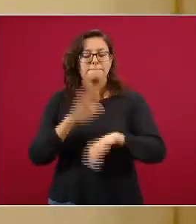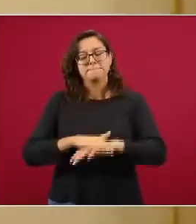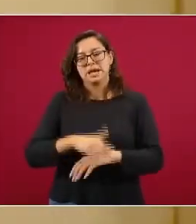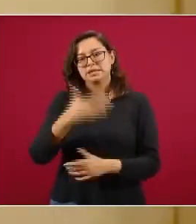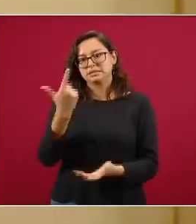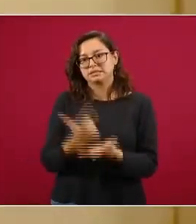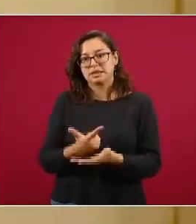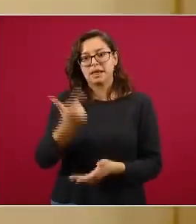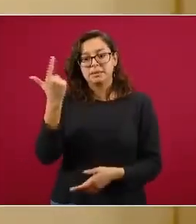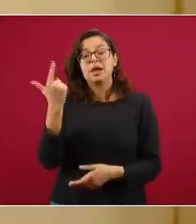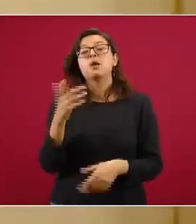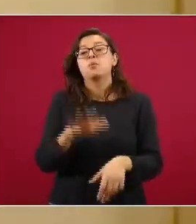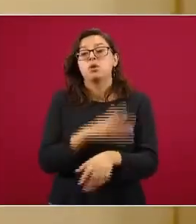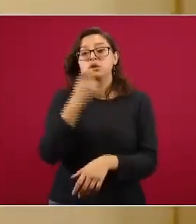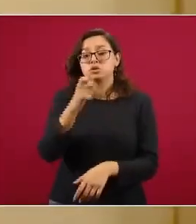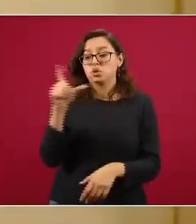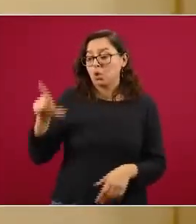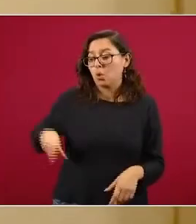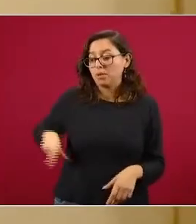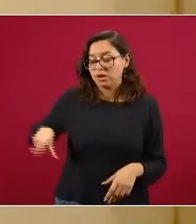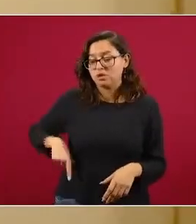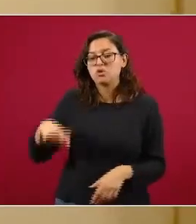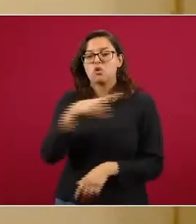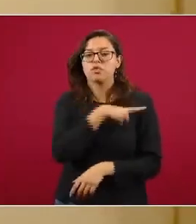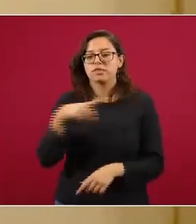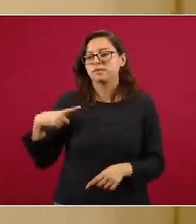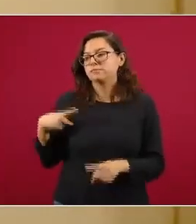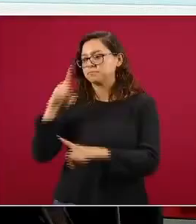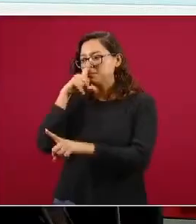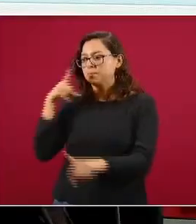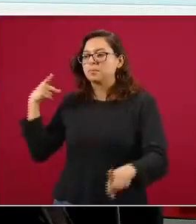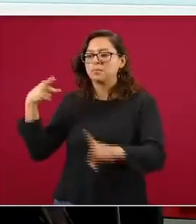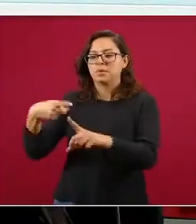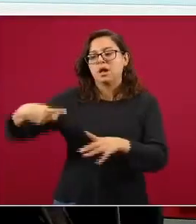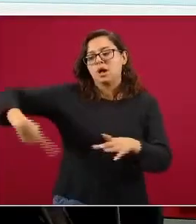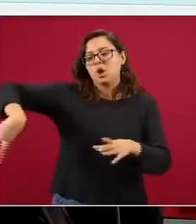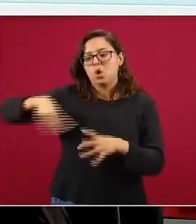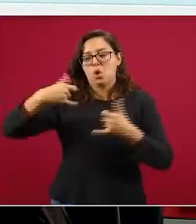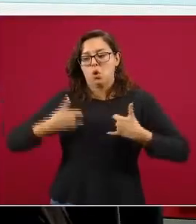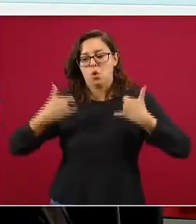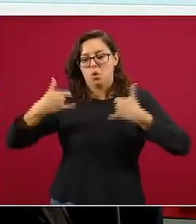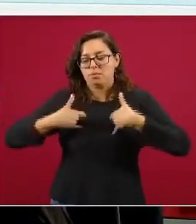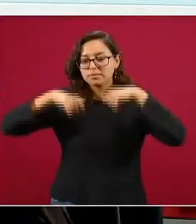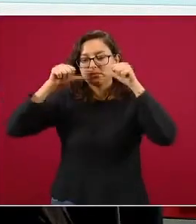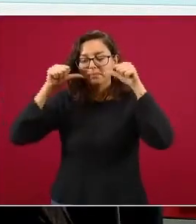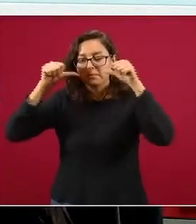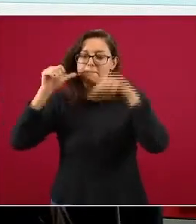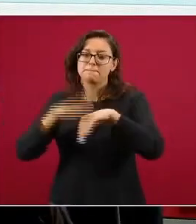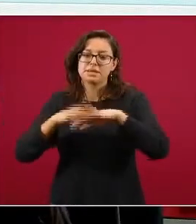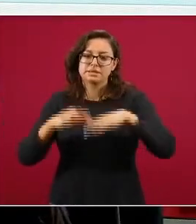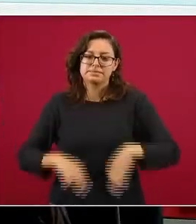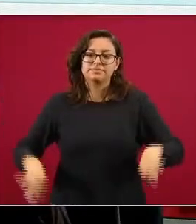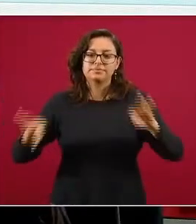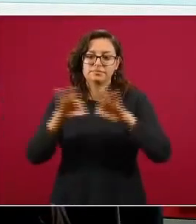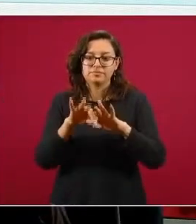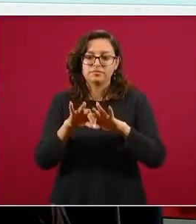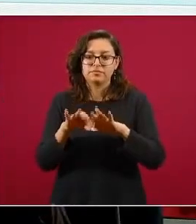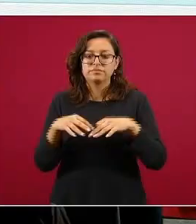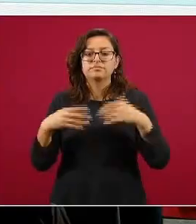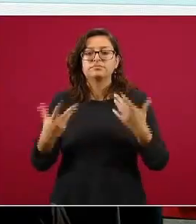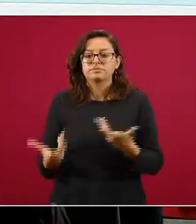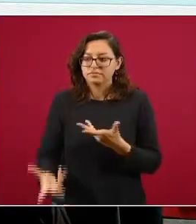que están haciendo todas estas acciones para poner en el centro de la política pública a las personas, a las y los jóvenes y lograr